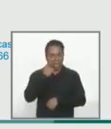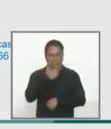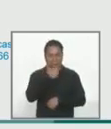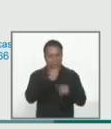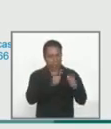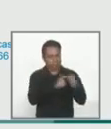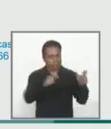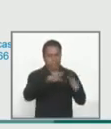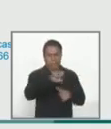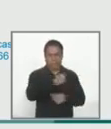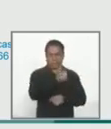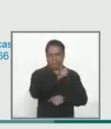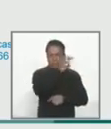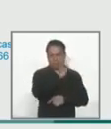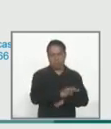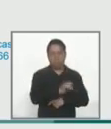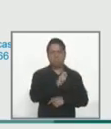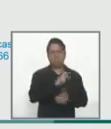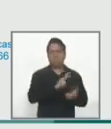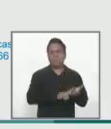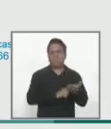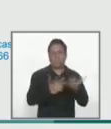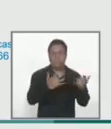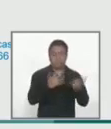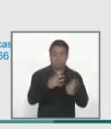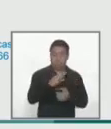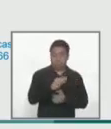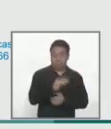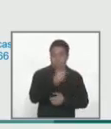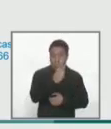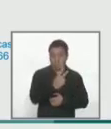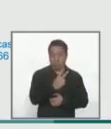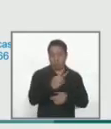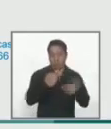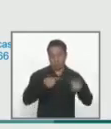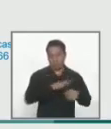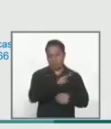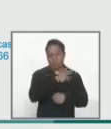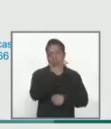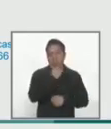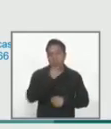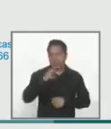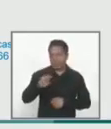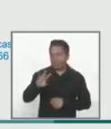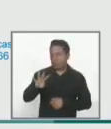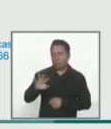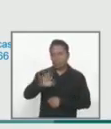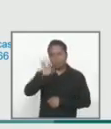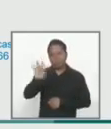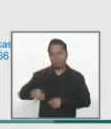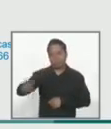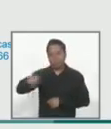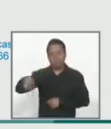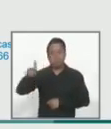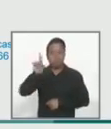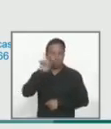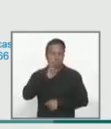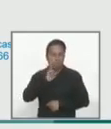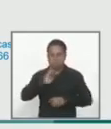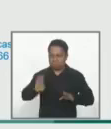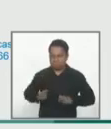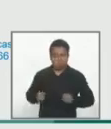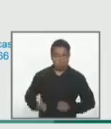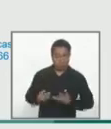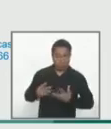un 66%, es decir, 792 del gran total, y el 34% restante ha sido en mujeres, es